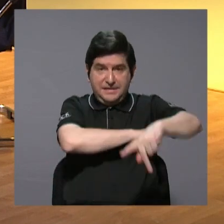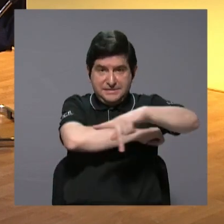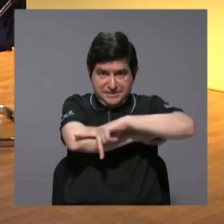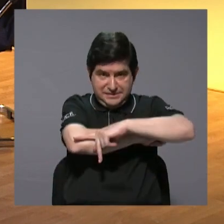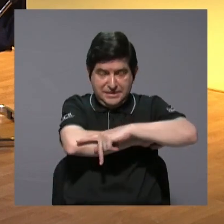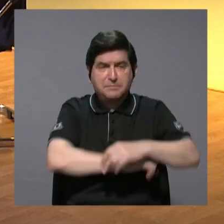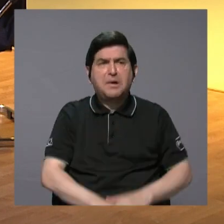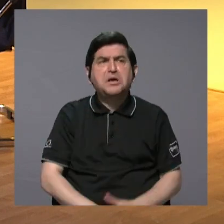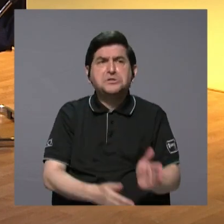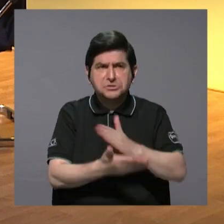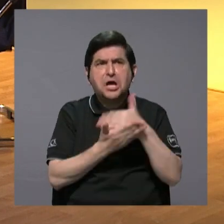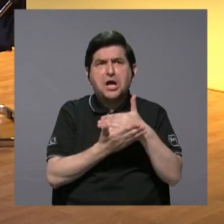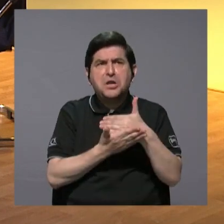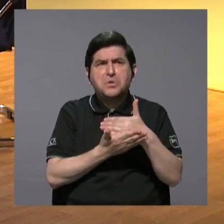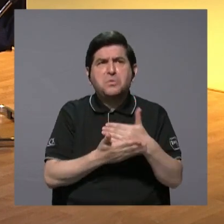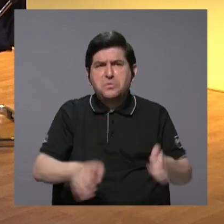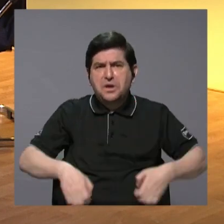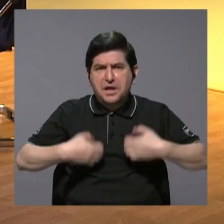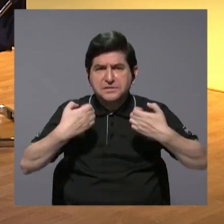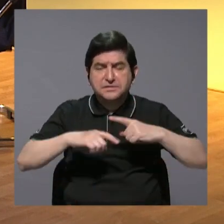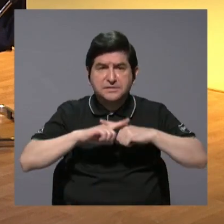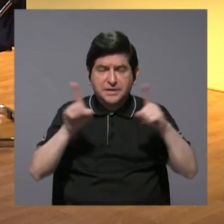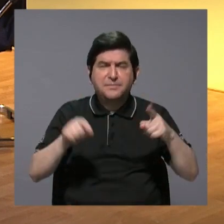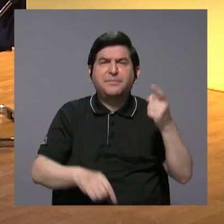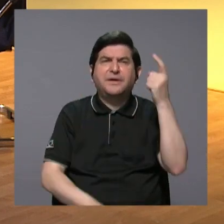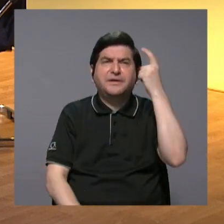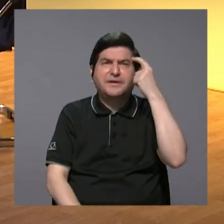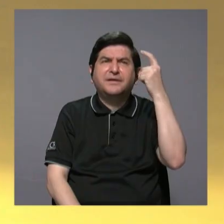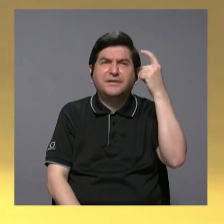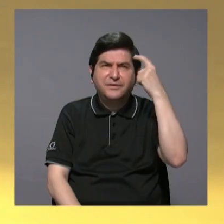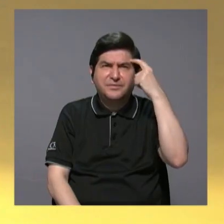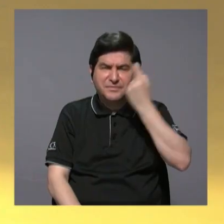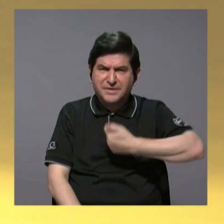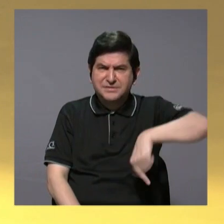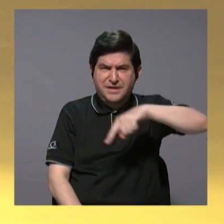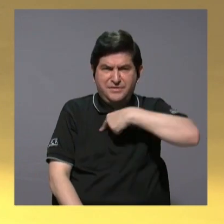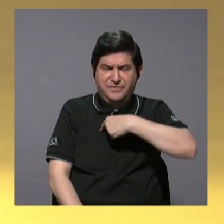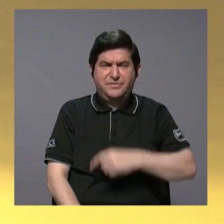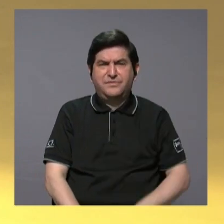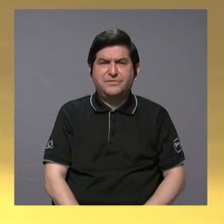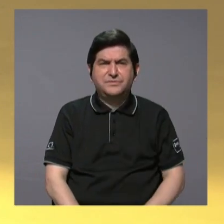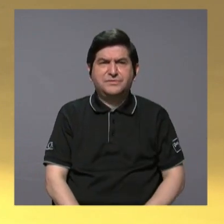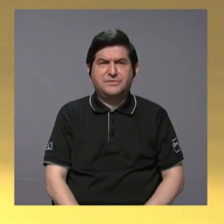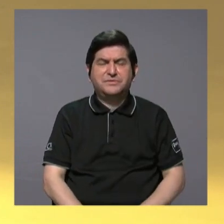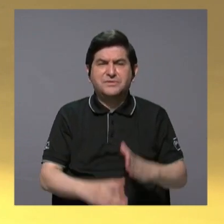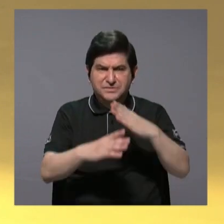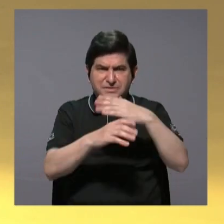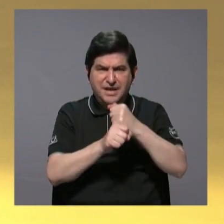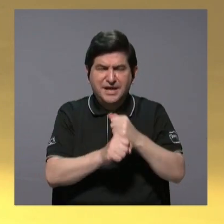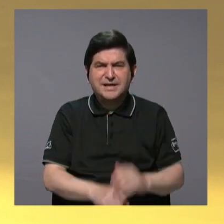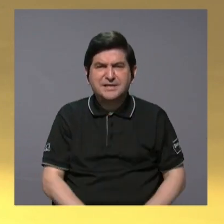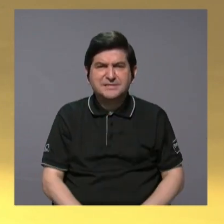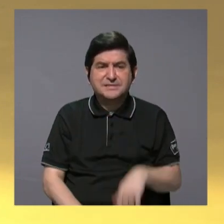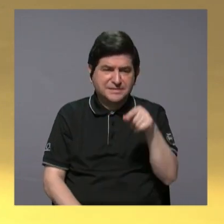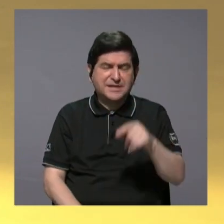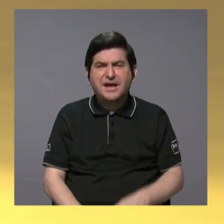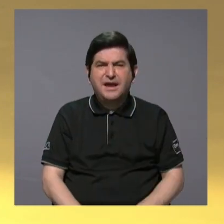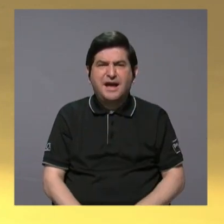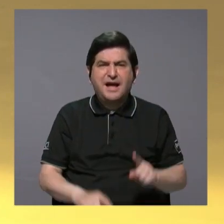bueno, puede haber algunos, pero si estamos pensando en la que hace circuitos